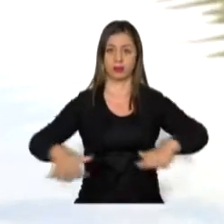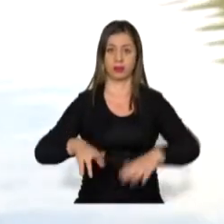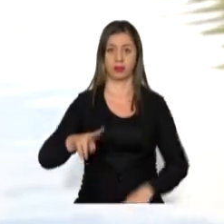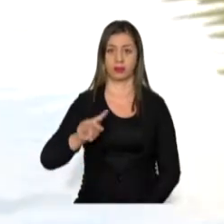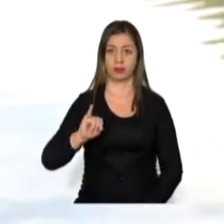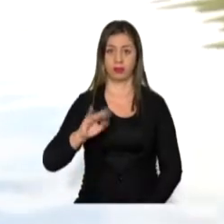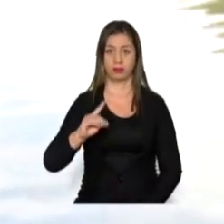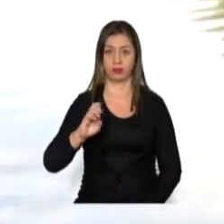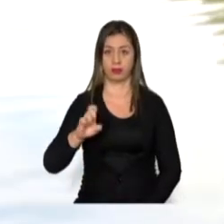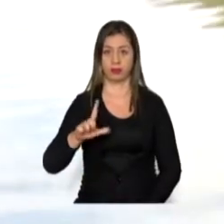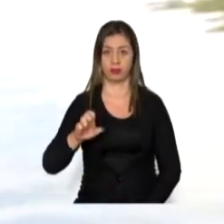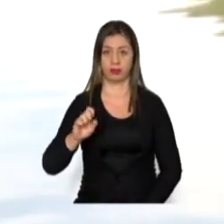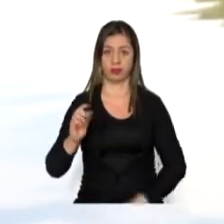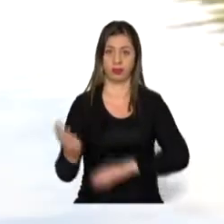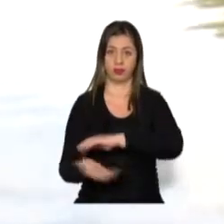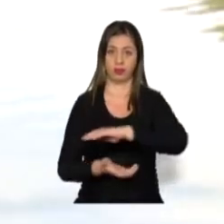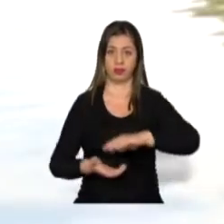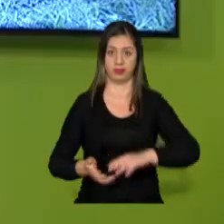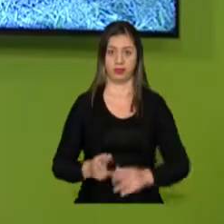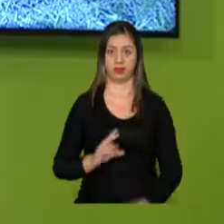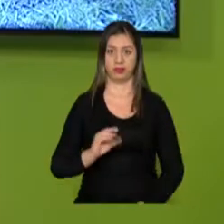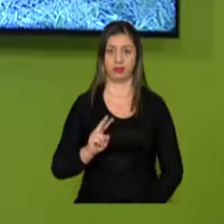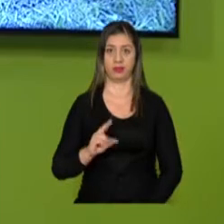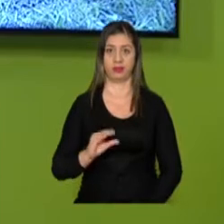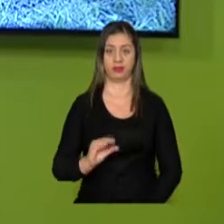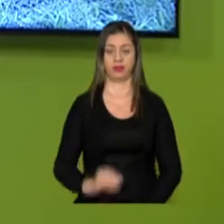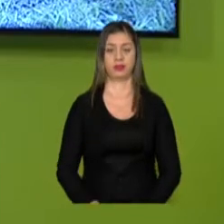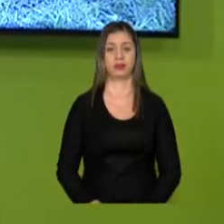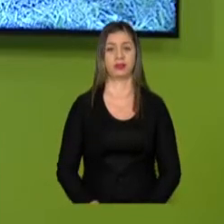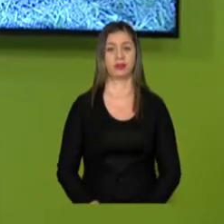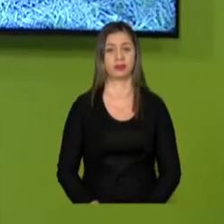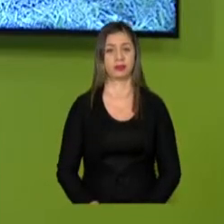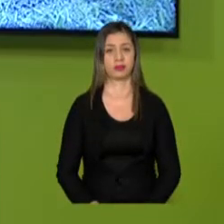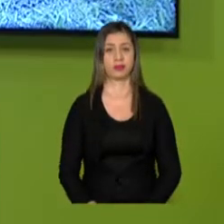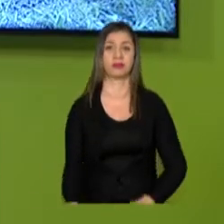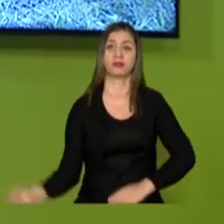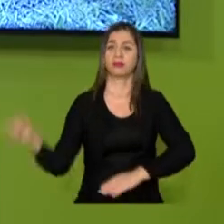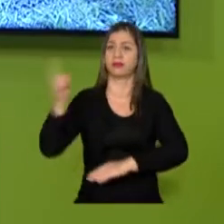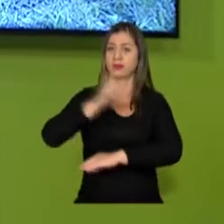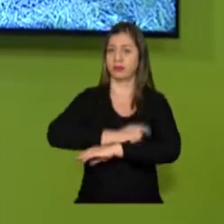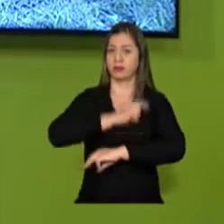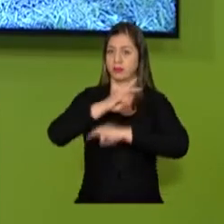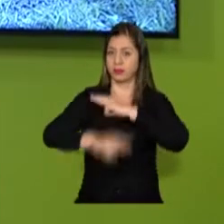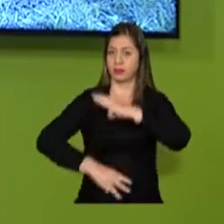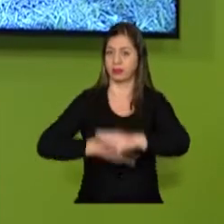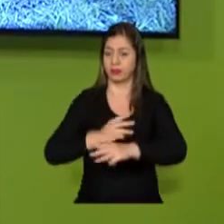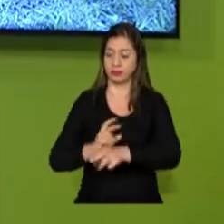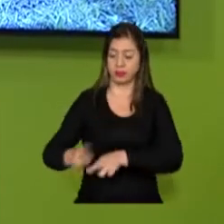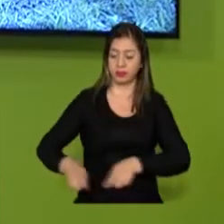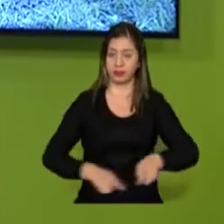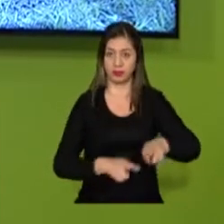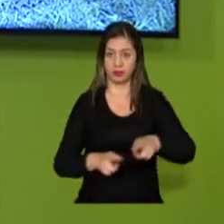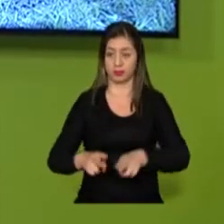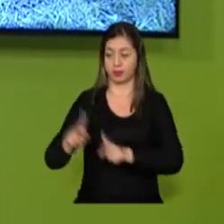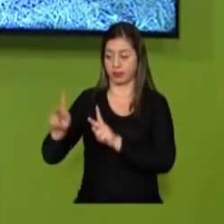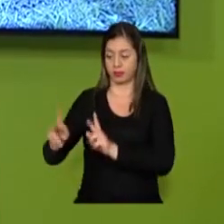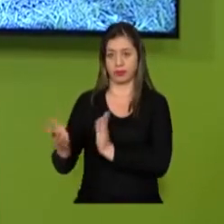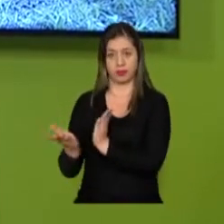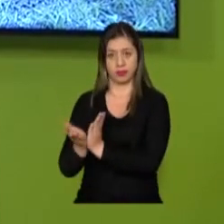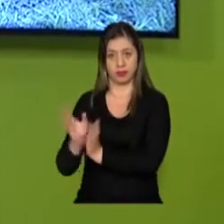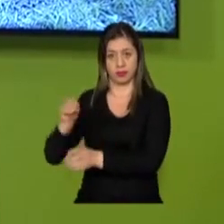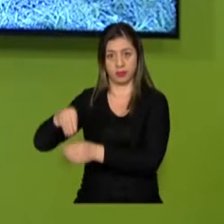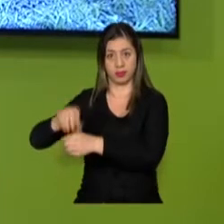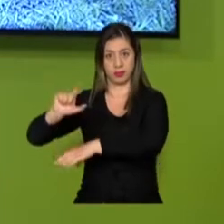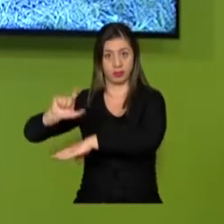en Guacarí, Germán Bolaños, Informativo CBC. Como parte del Día Mundial de los Humedales, estudiantes de una institución